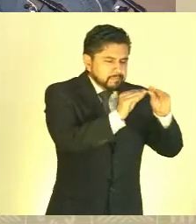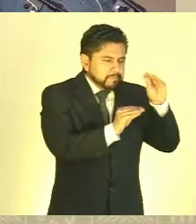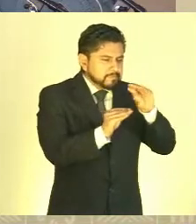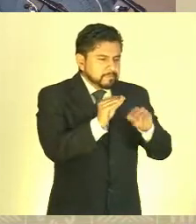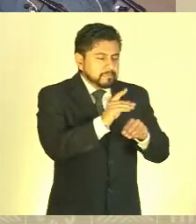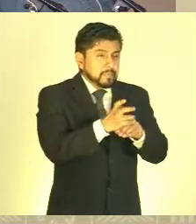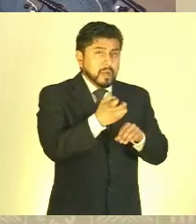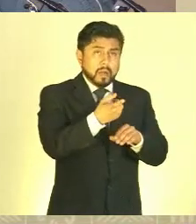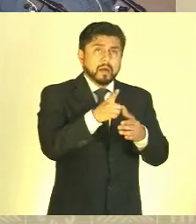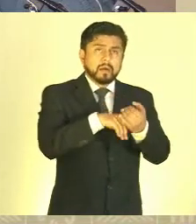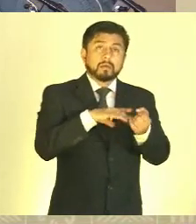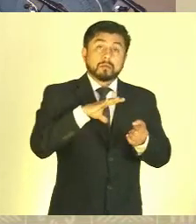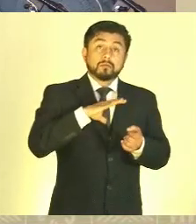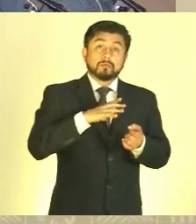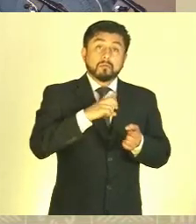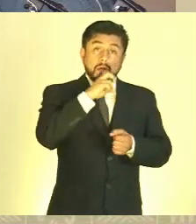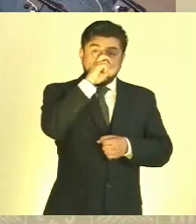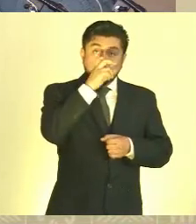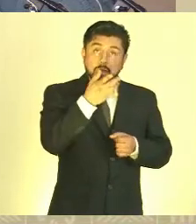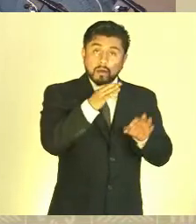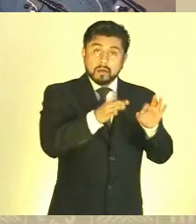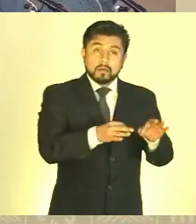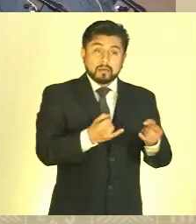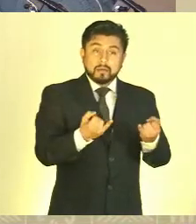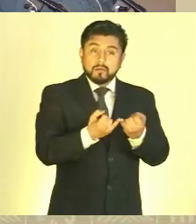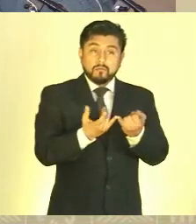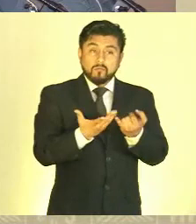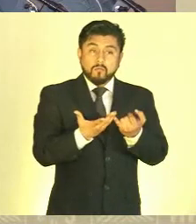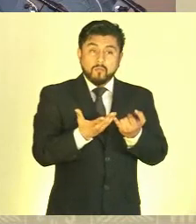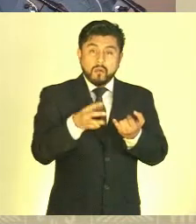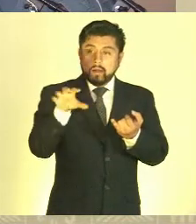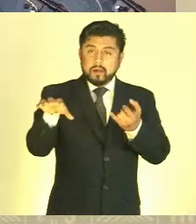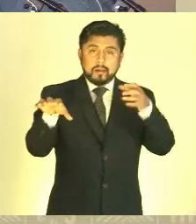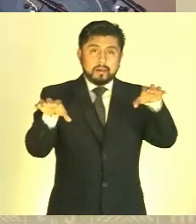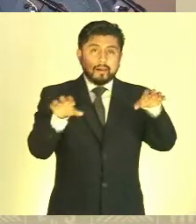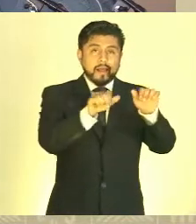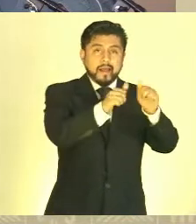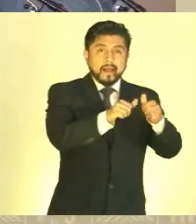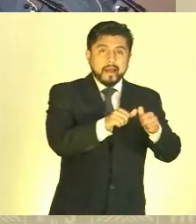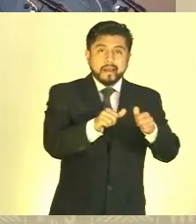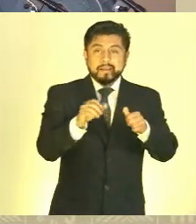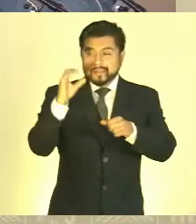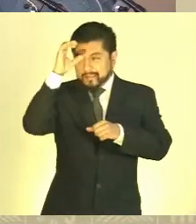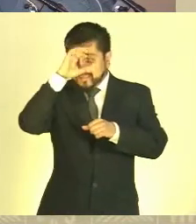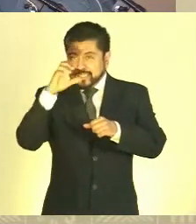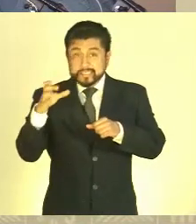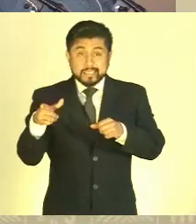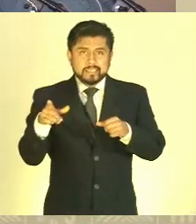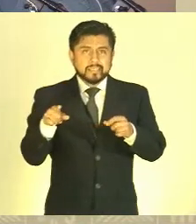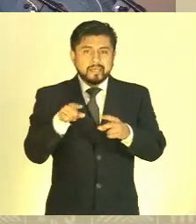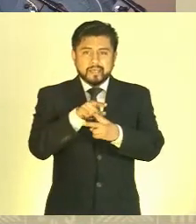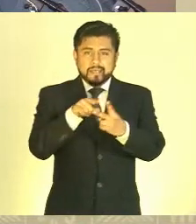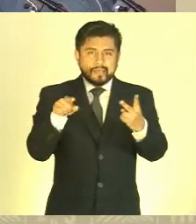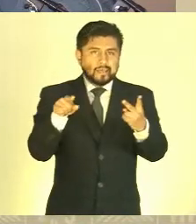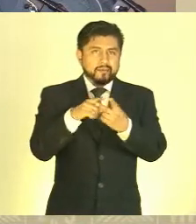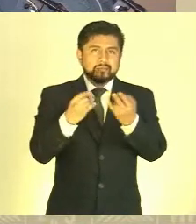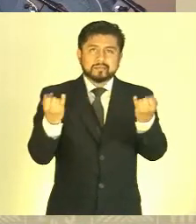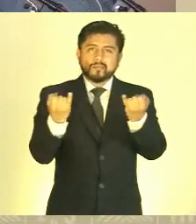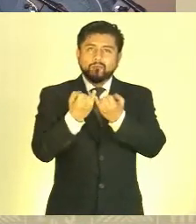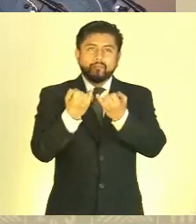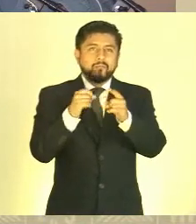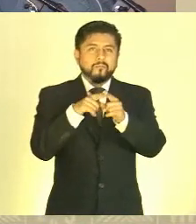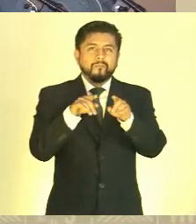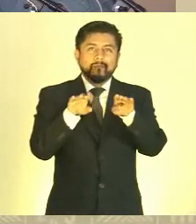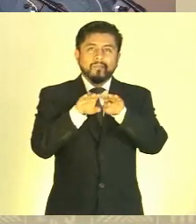rigor y hay imaginación. Y en la ciencia también. Hay mucha, mucha imaginación. A veces los